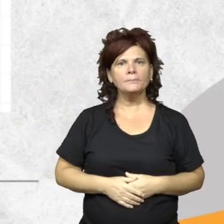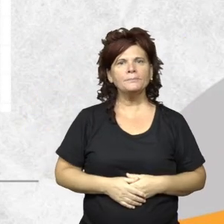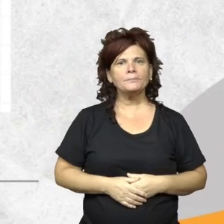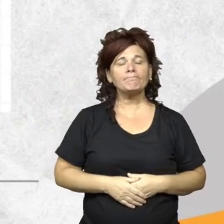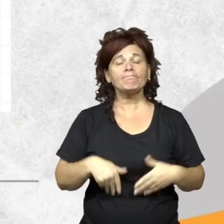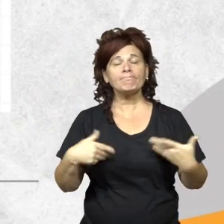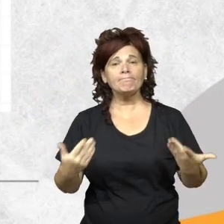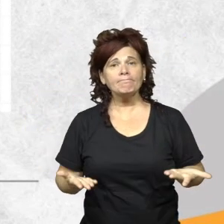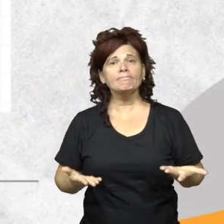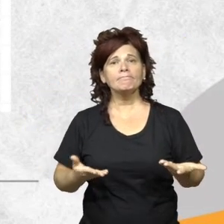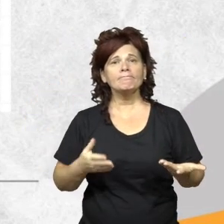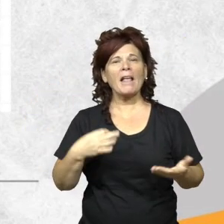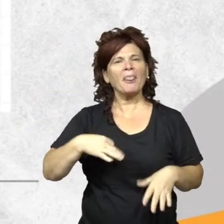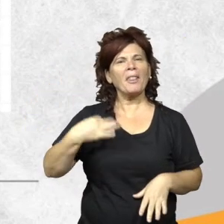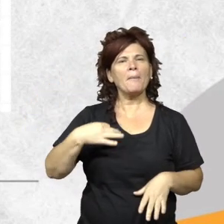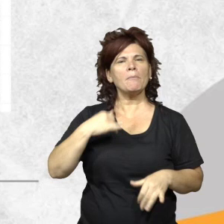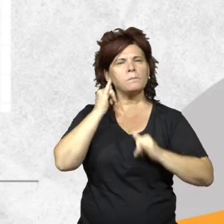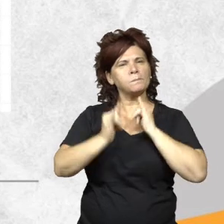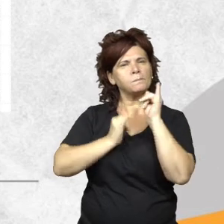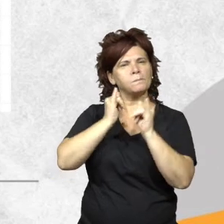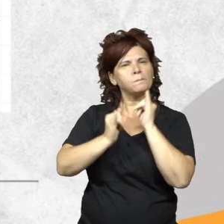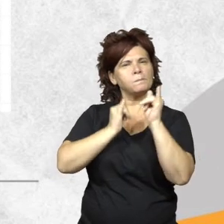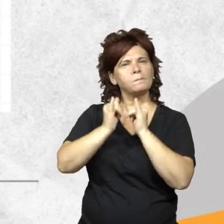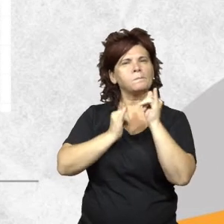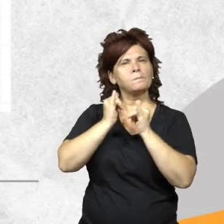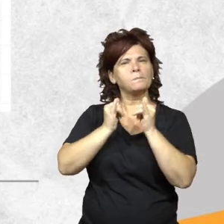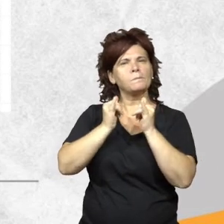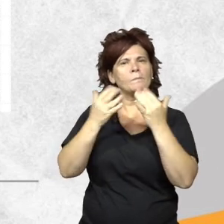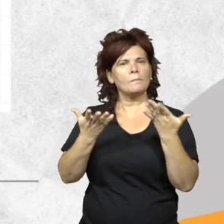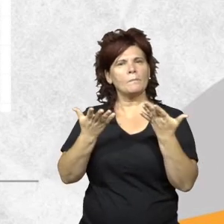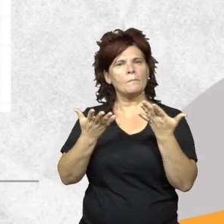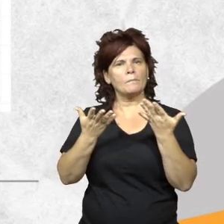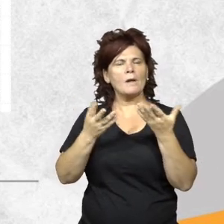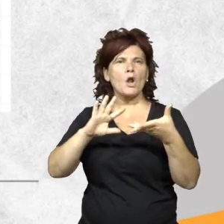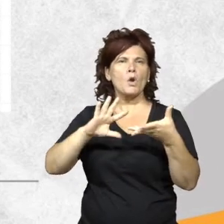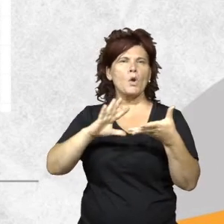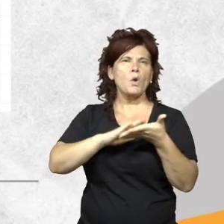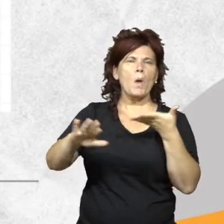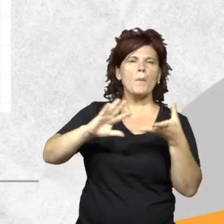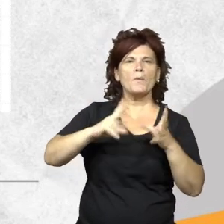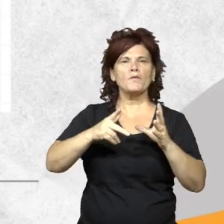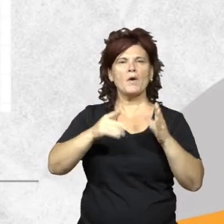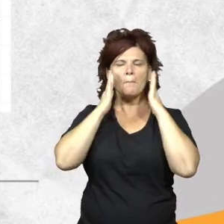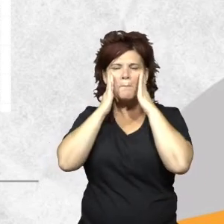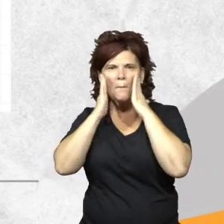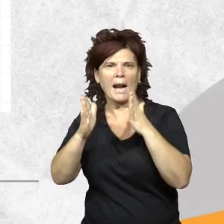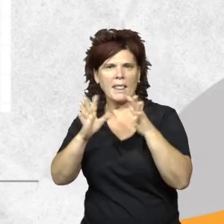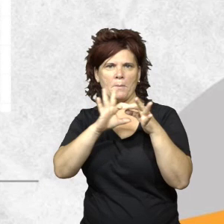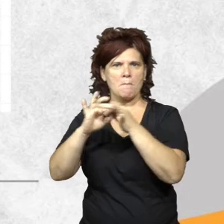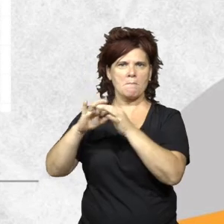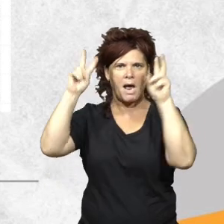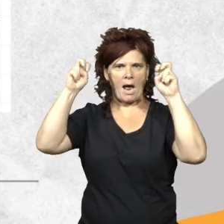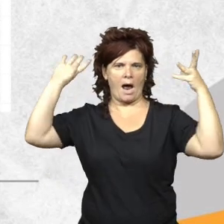Y para ello tenemos que hablar necesariamente de lo que es el nuevo paradigma en materia ambiental. Y este